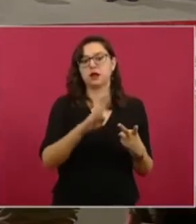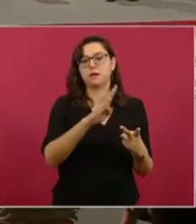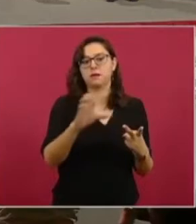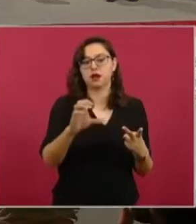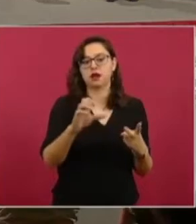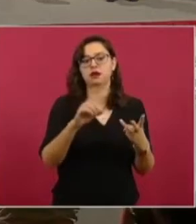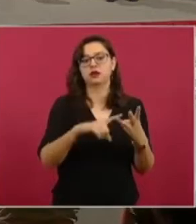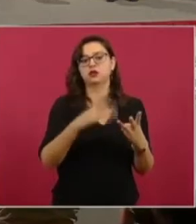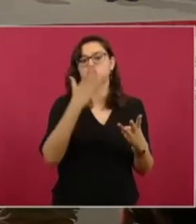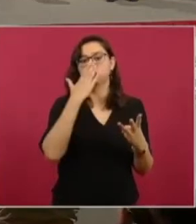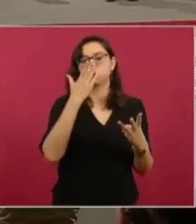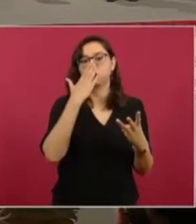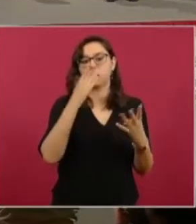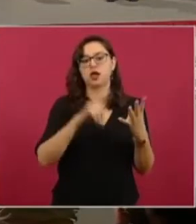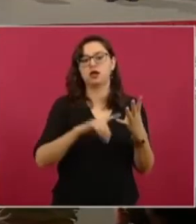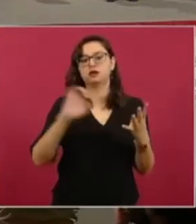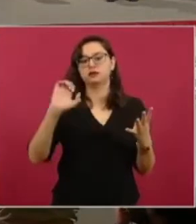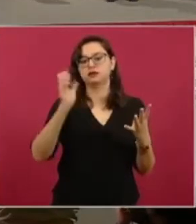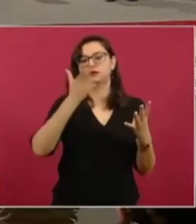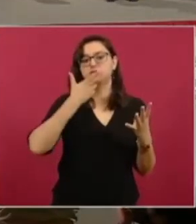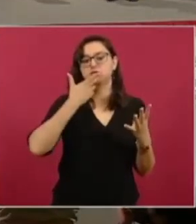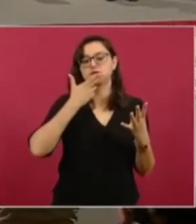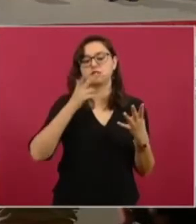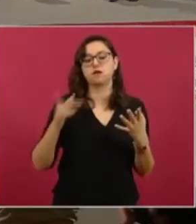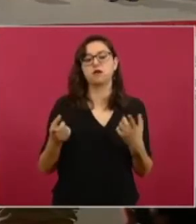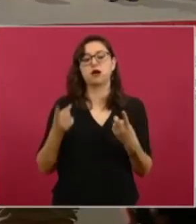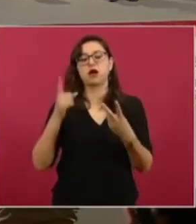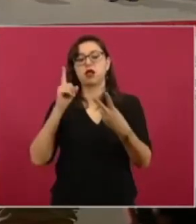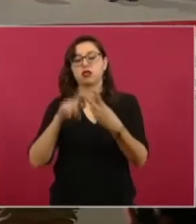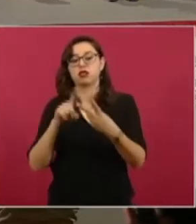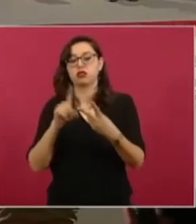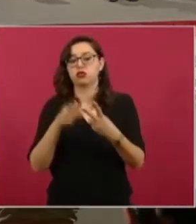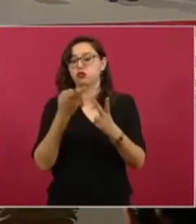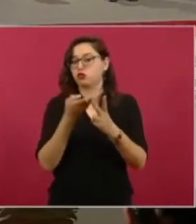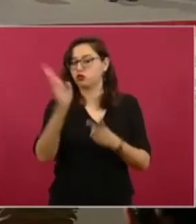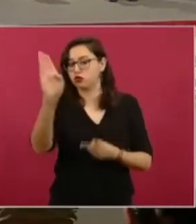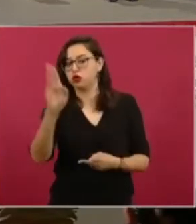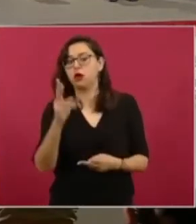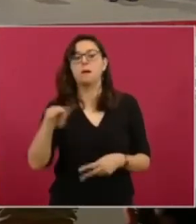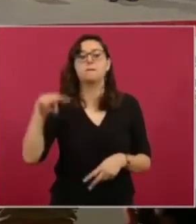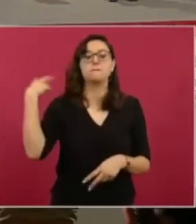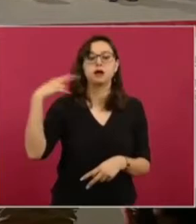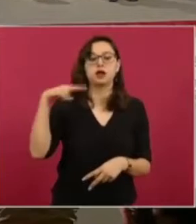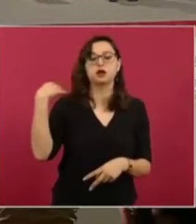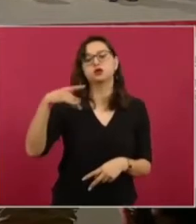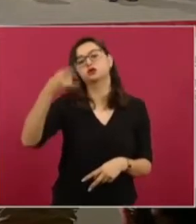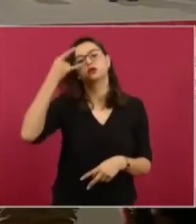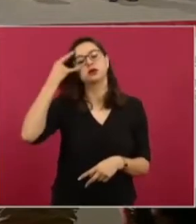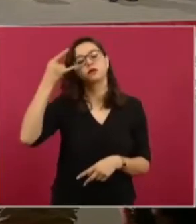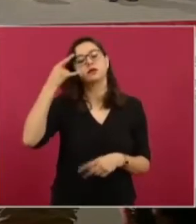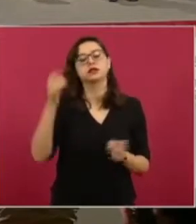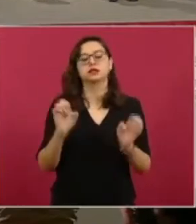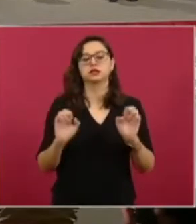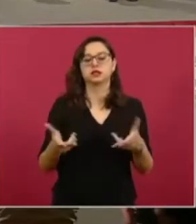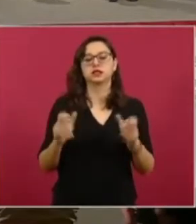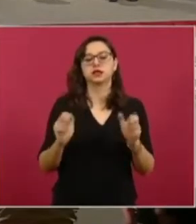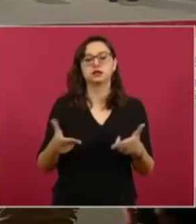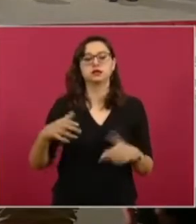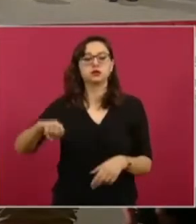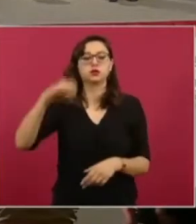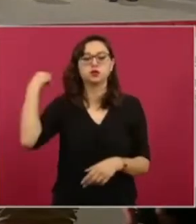California, Sonora y Chihuahua. En la ruta 2, Veracruz, Campeche, Chiapas y